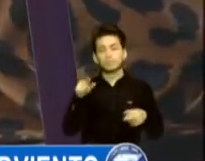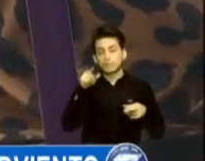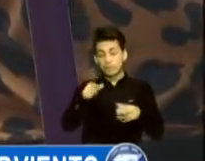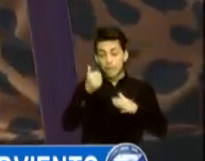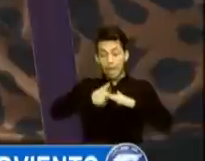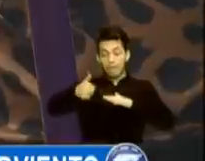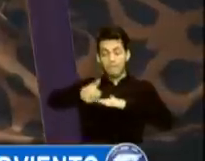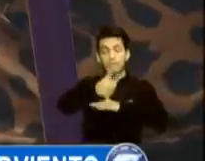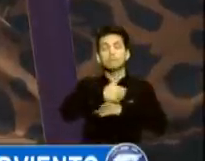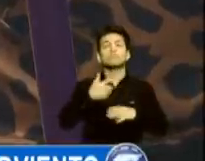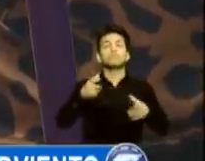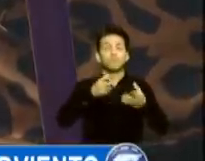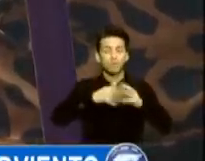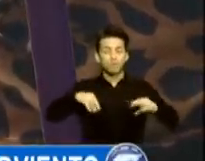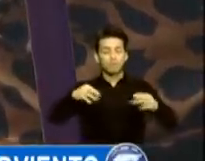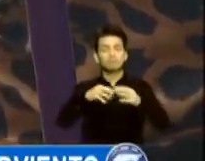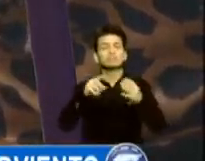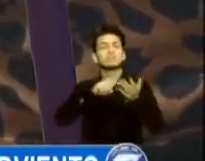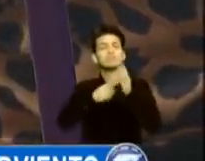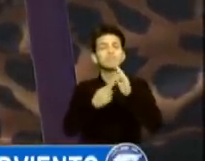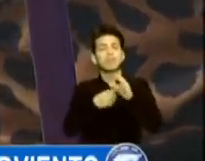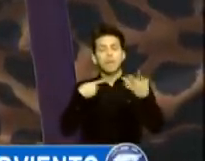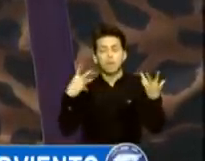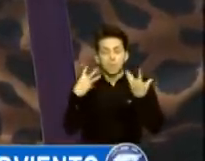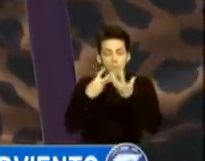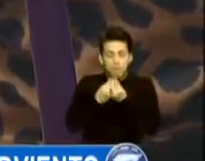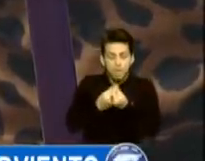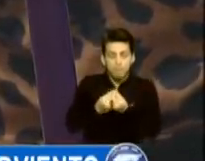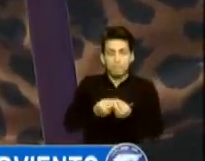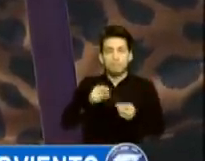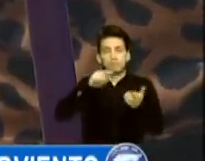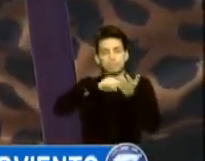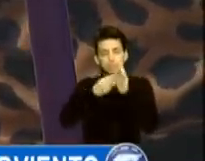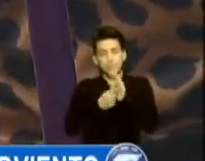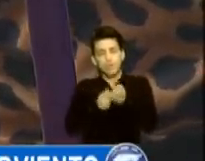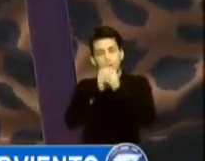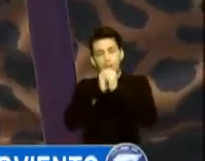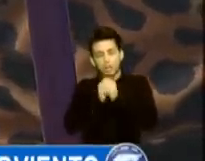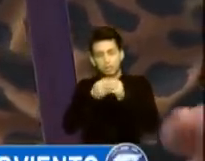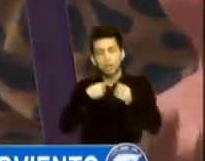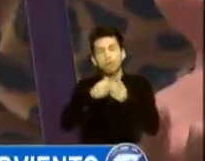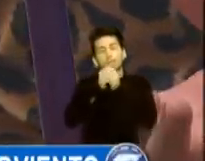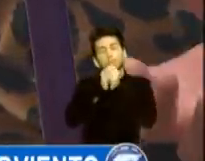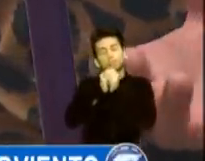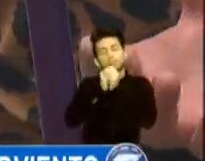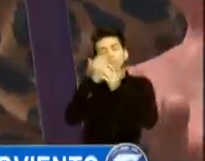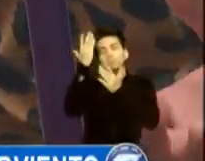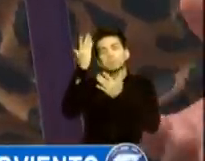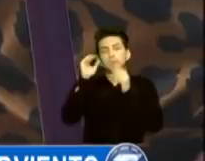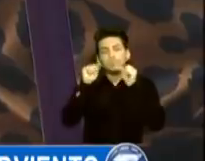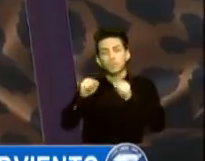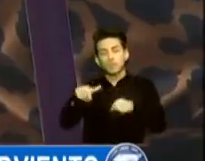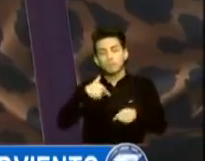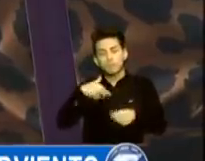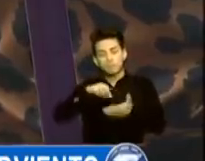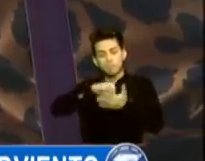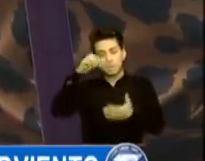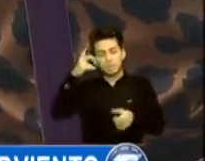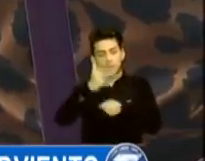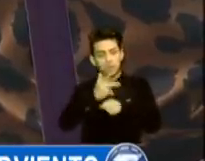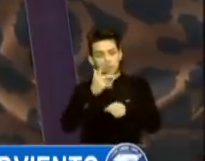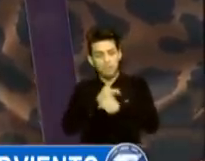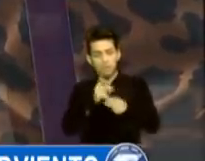oración. Y pedimos hoy por Guatemala, de manera muy particular, por cada uno de ustedes, amigos televidentes, y por supuesto por el personal